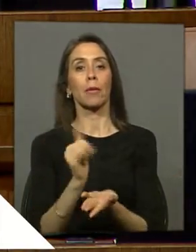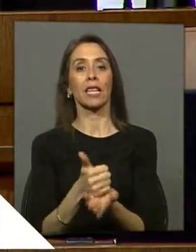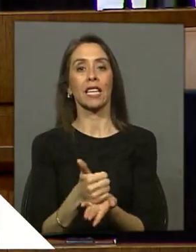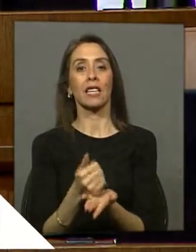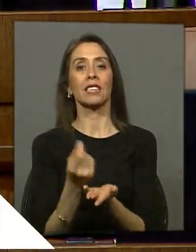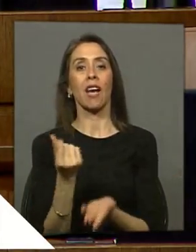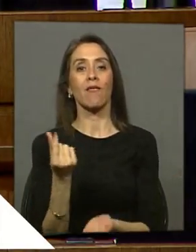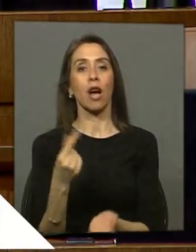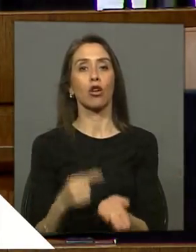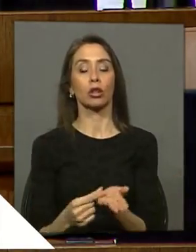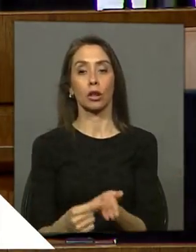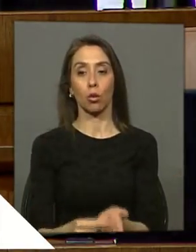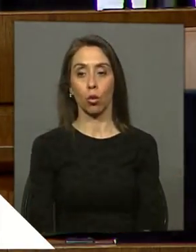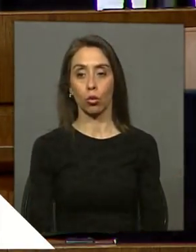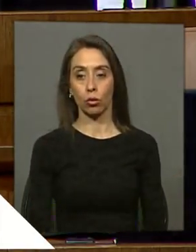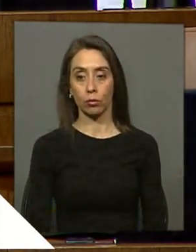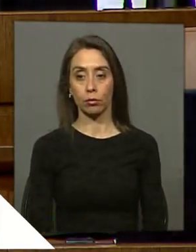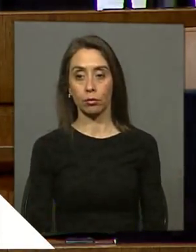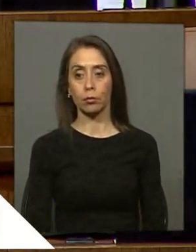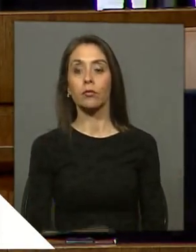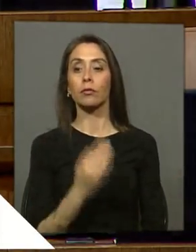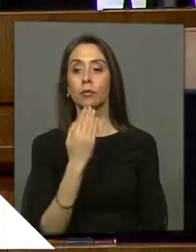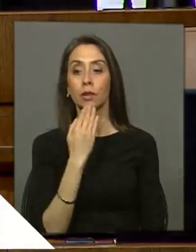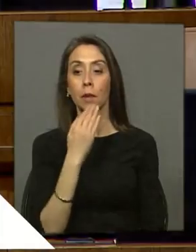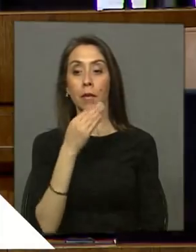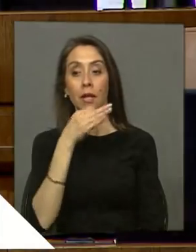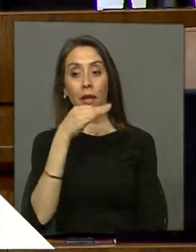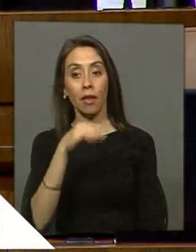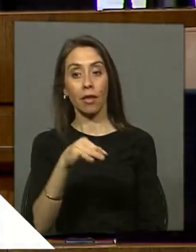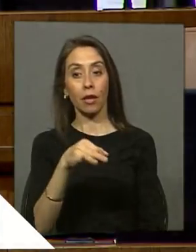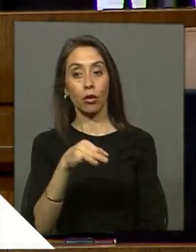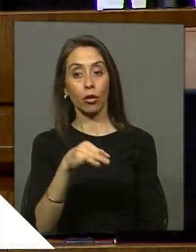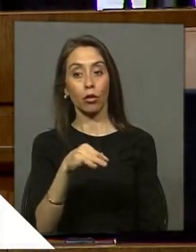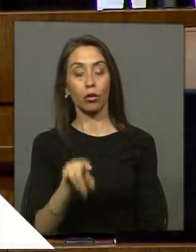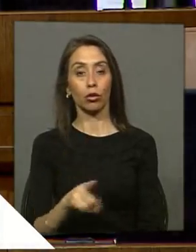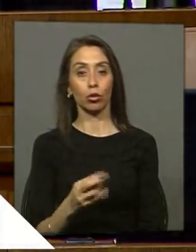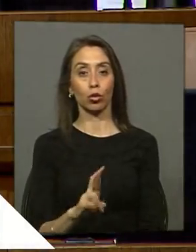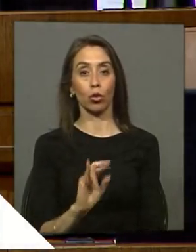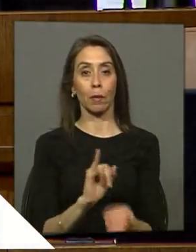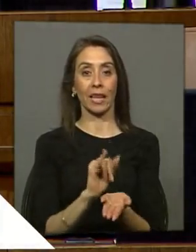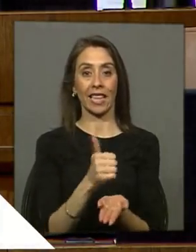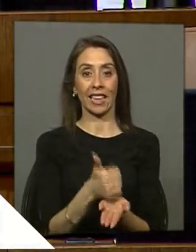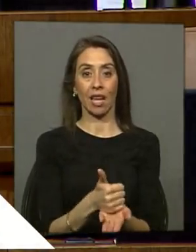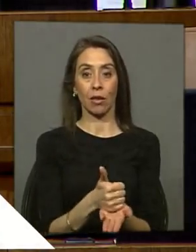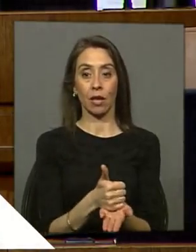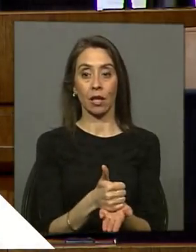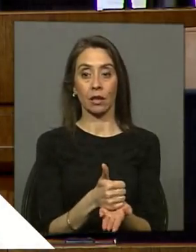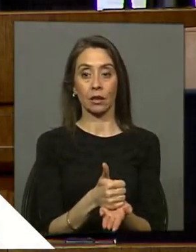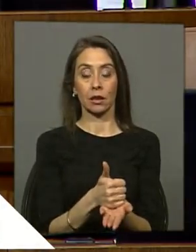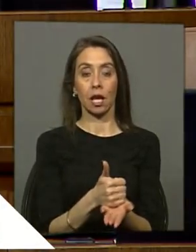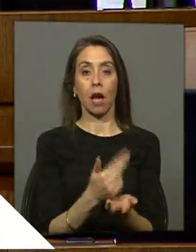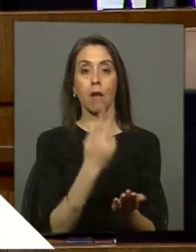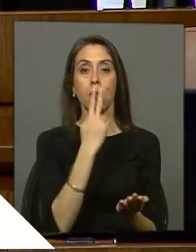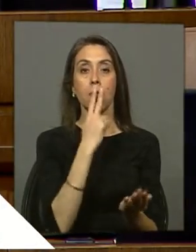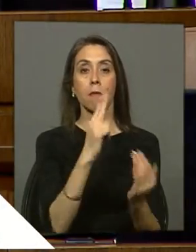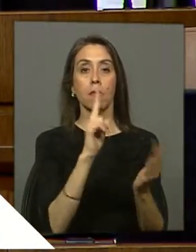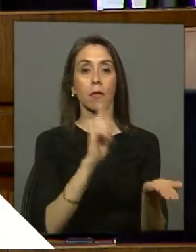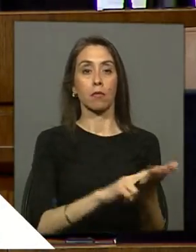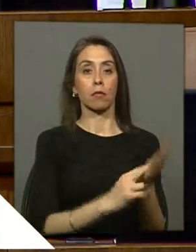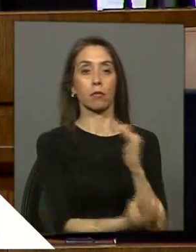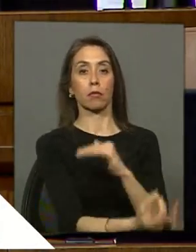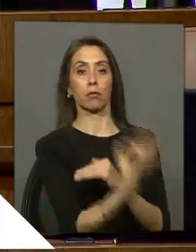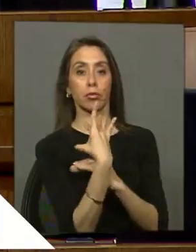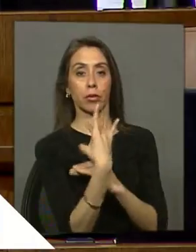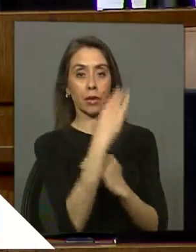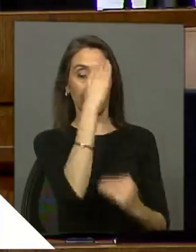valores y seguros quiero decir también que la superintendencia fue notificada por el ejército